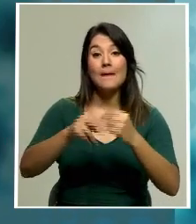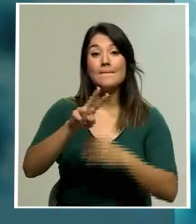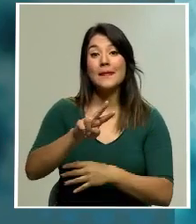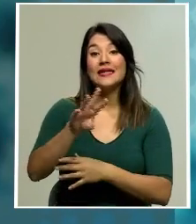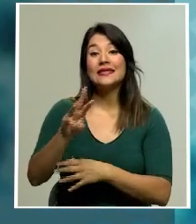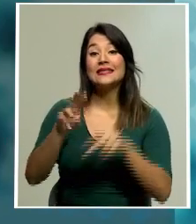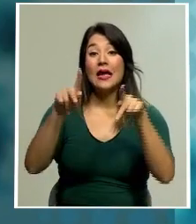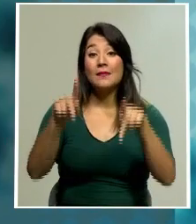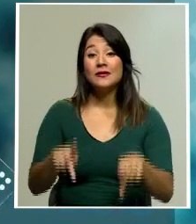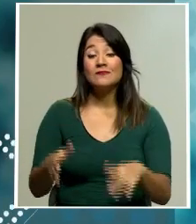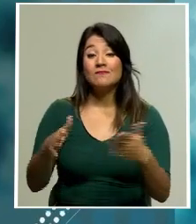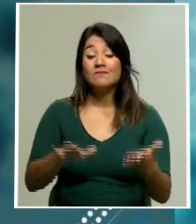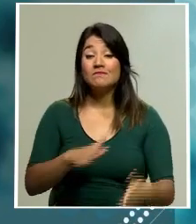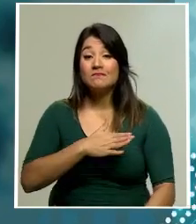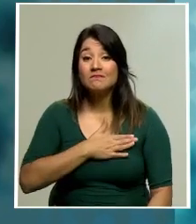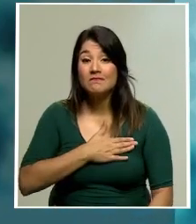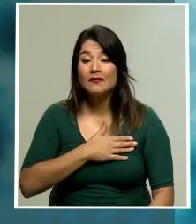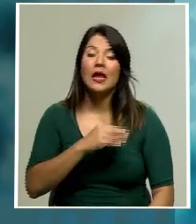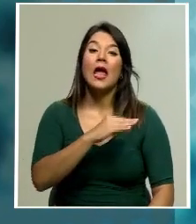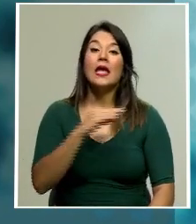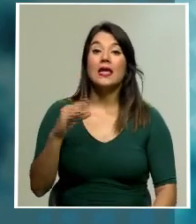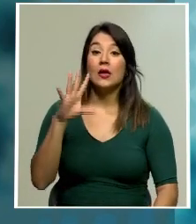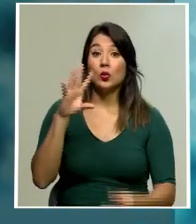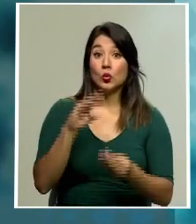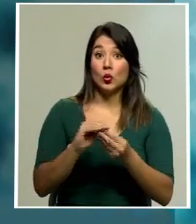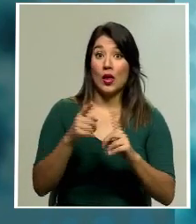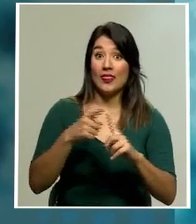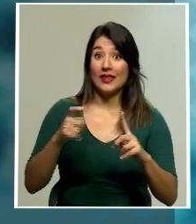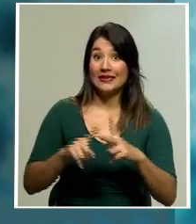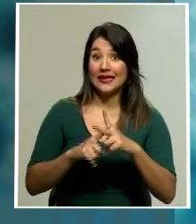26 lamentables muertes y en total hay